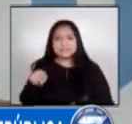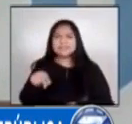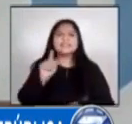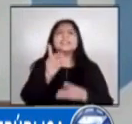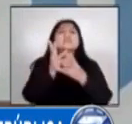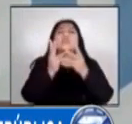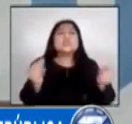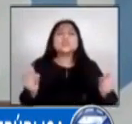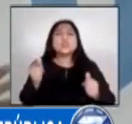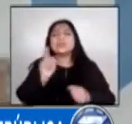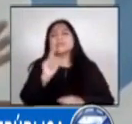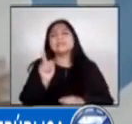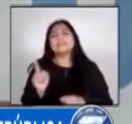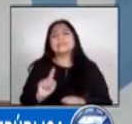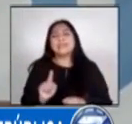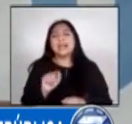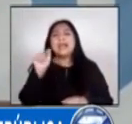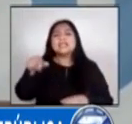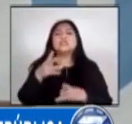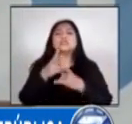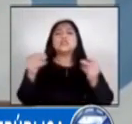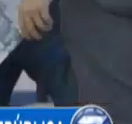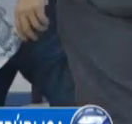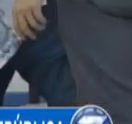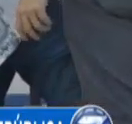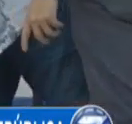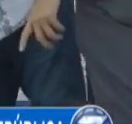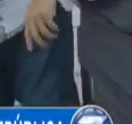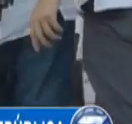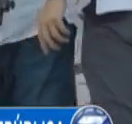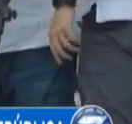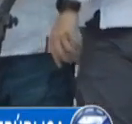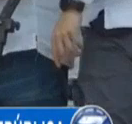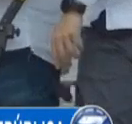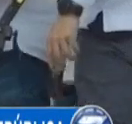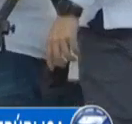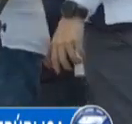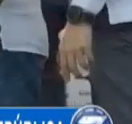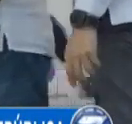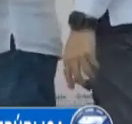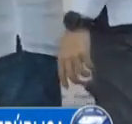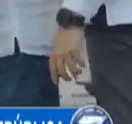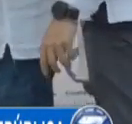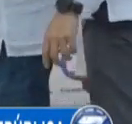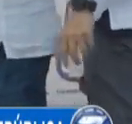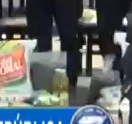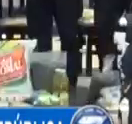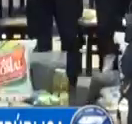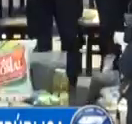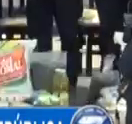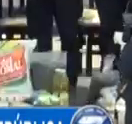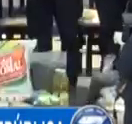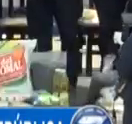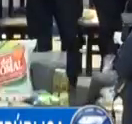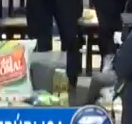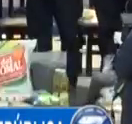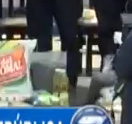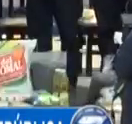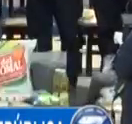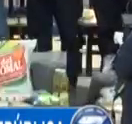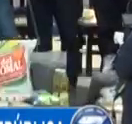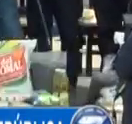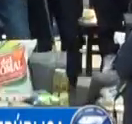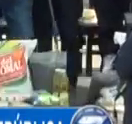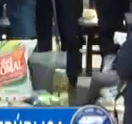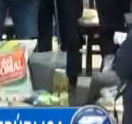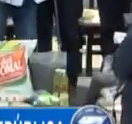el problema. Eso resuelve los problemas en tiempo de veda, pero no resuelve el problema integral. El problema integral es lo que queremos hacer. El